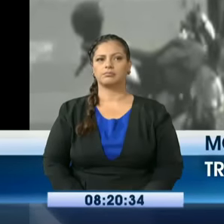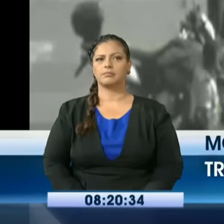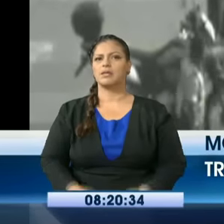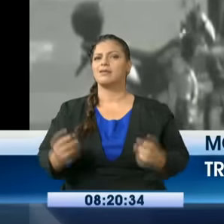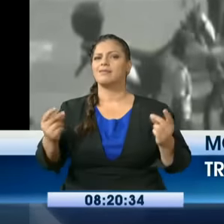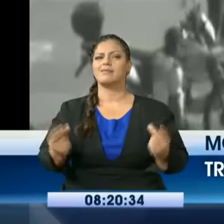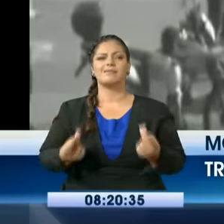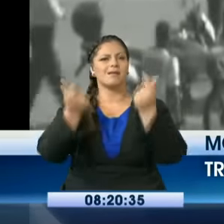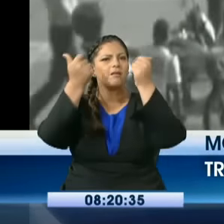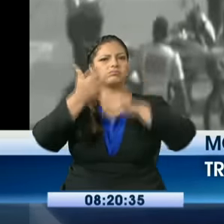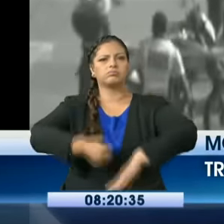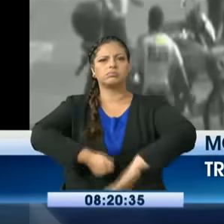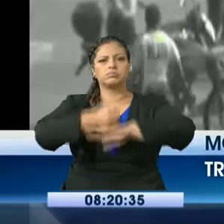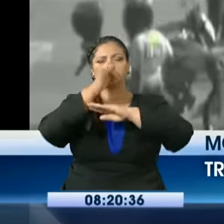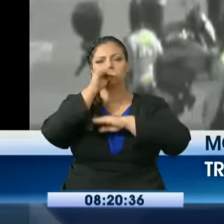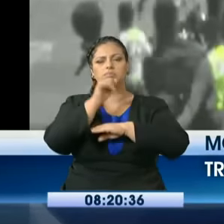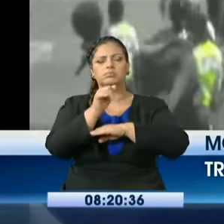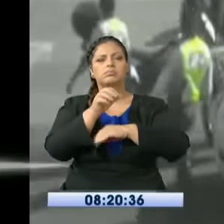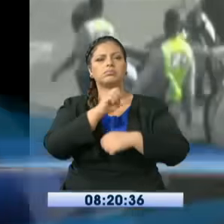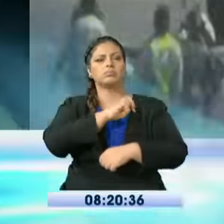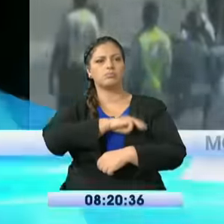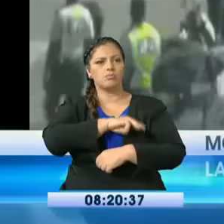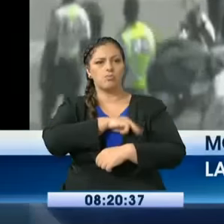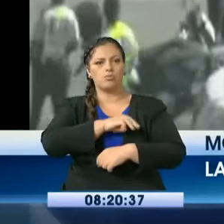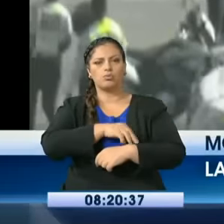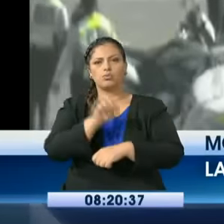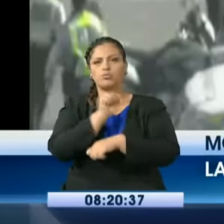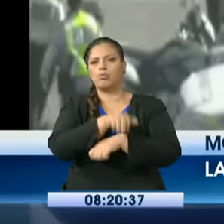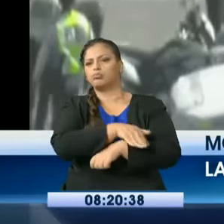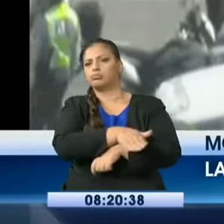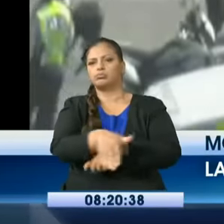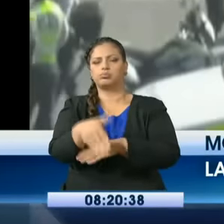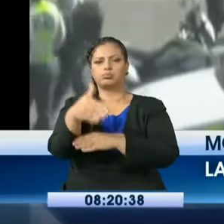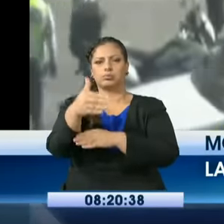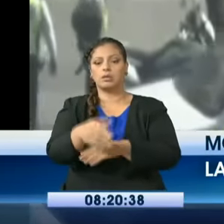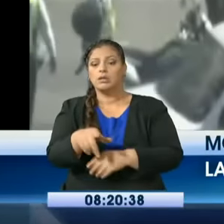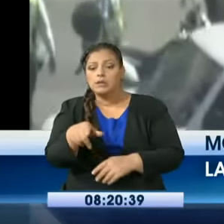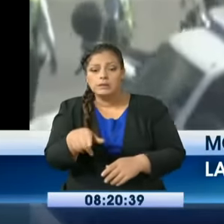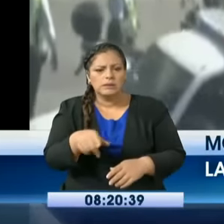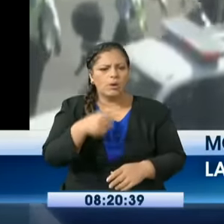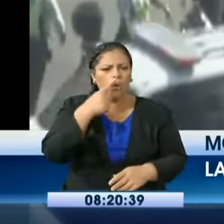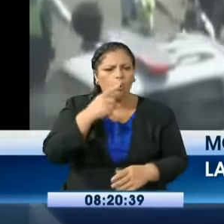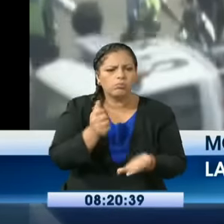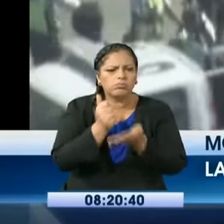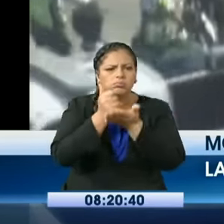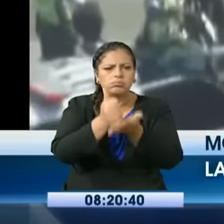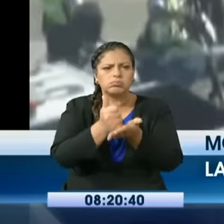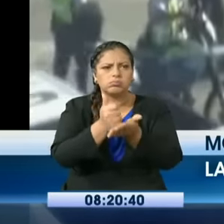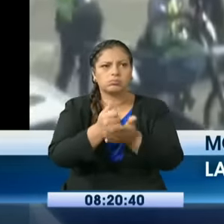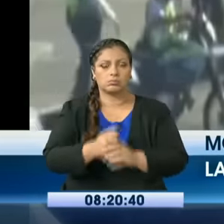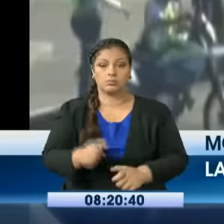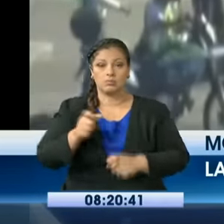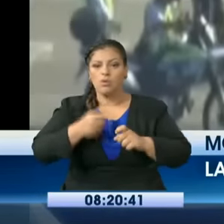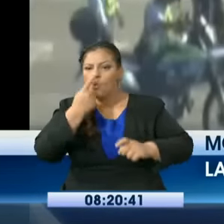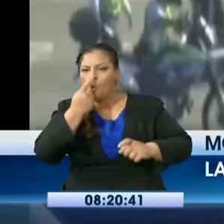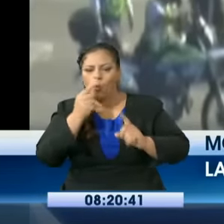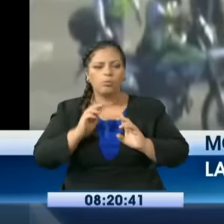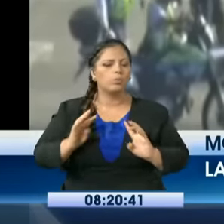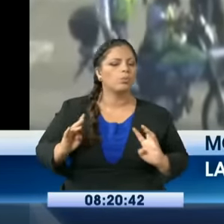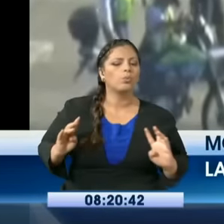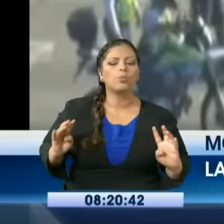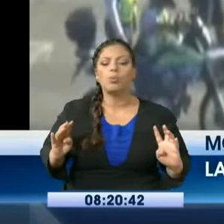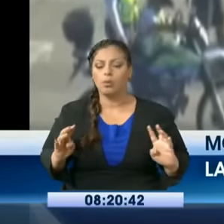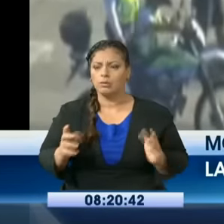Inmediatamente agentes de la ATM bloquearon la calle para socorrer al perjudicado, mientras que los testigos rodeaban la escena tratando de